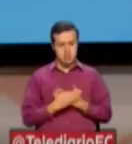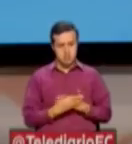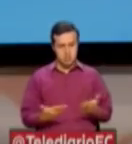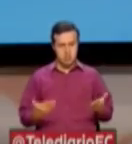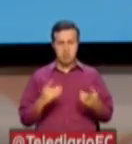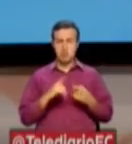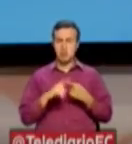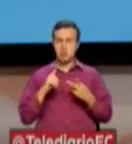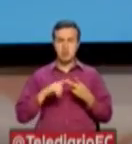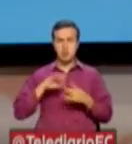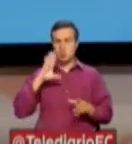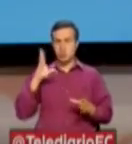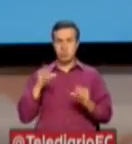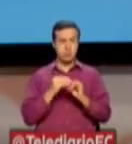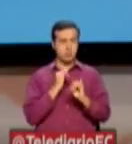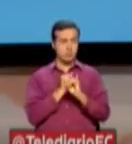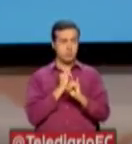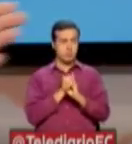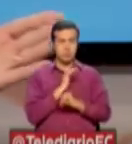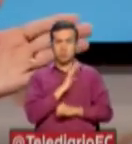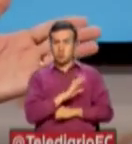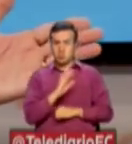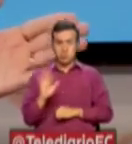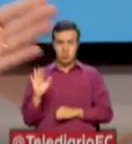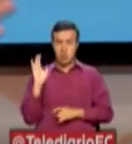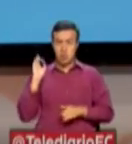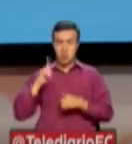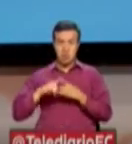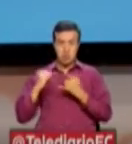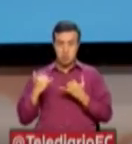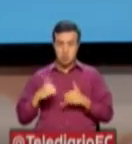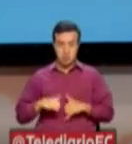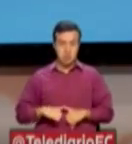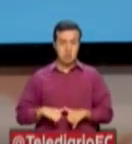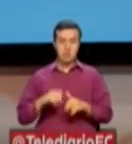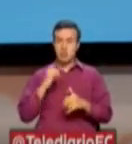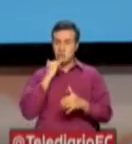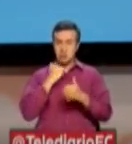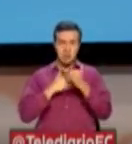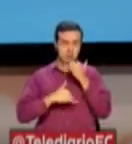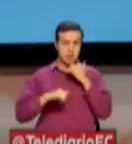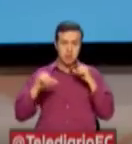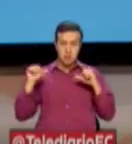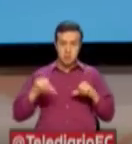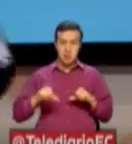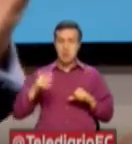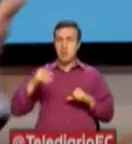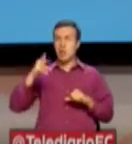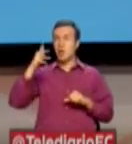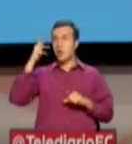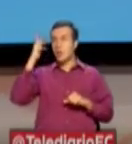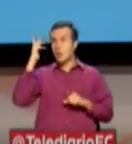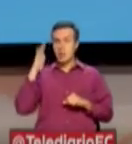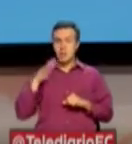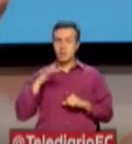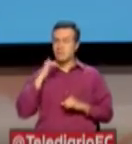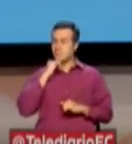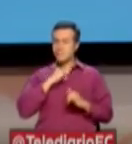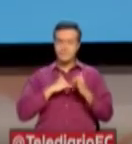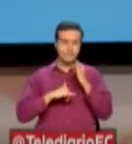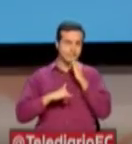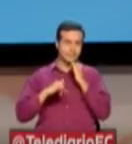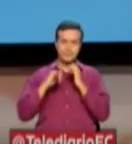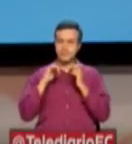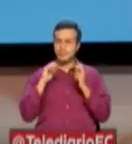por parte también de todas las entidades que de alguna manera todavía vienen arrastrando malas prácticas de aquel digamos de aquella injerencia